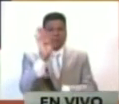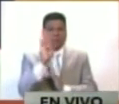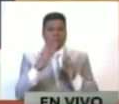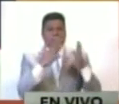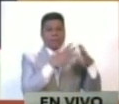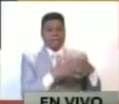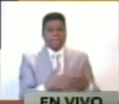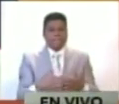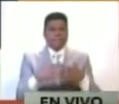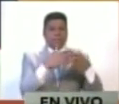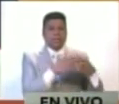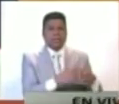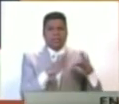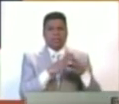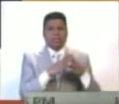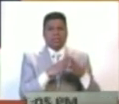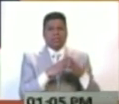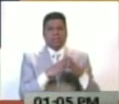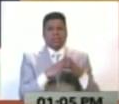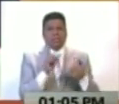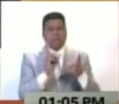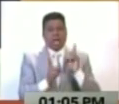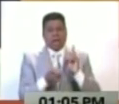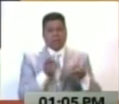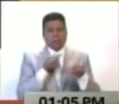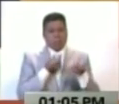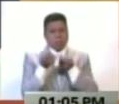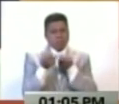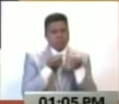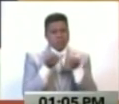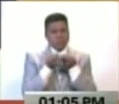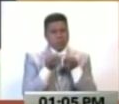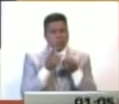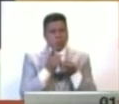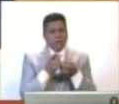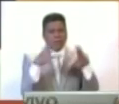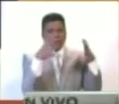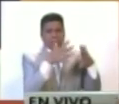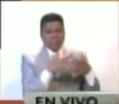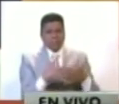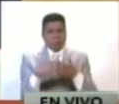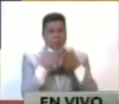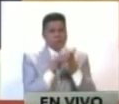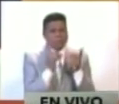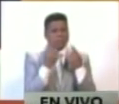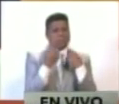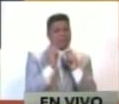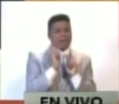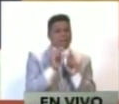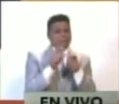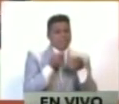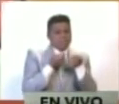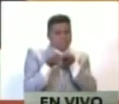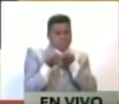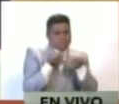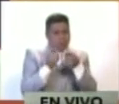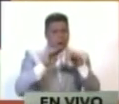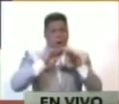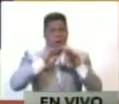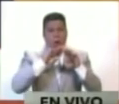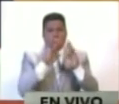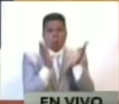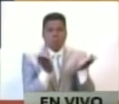posiciones belicistas de los centros hegemónicos de poder que desde el norte pretenden gobernar el planeta, han